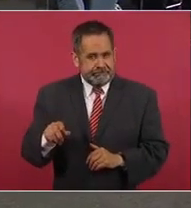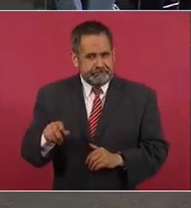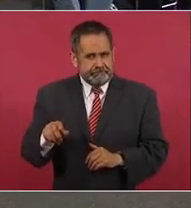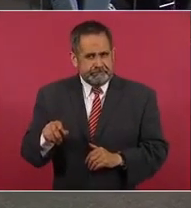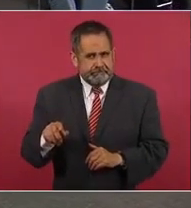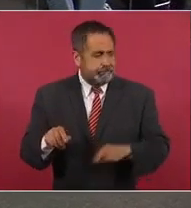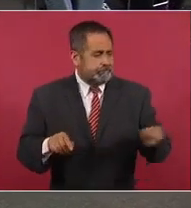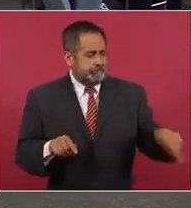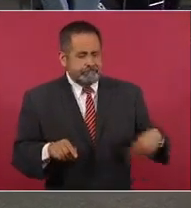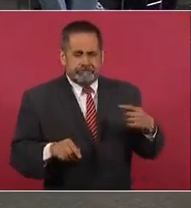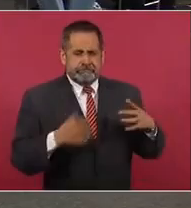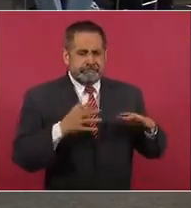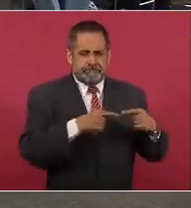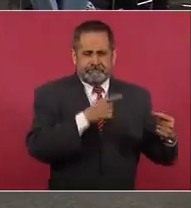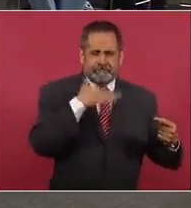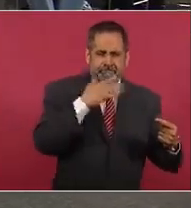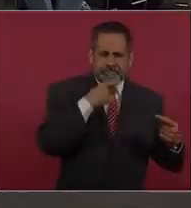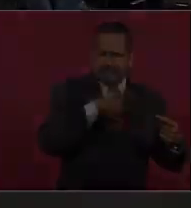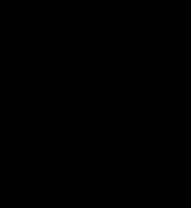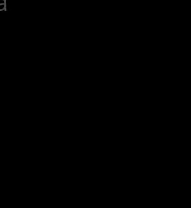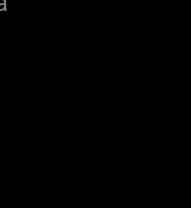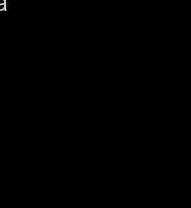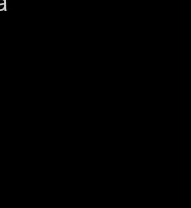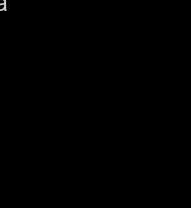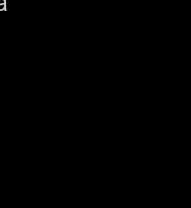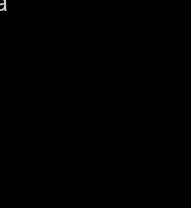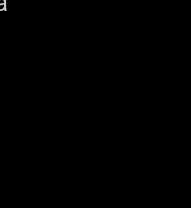los conservadores corruptos